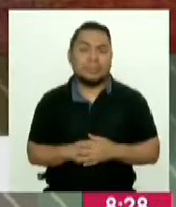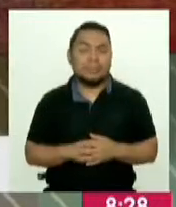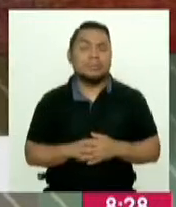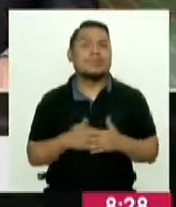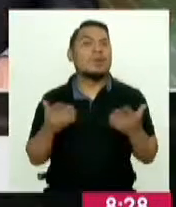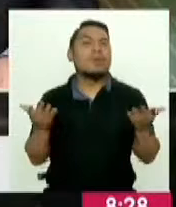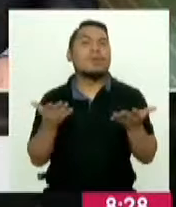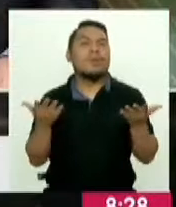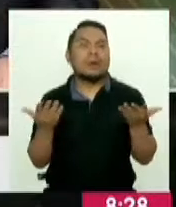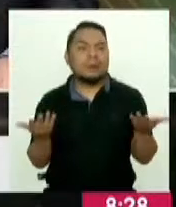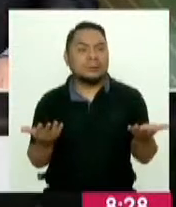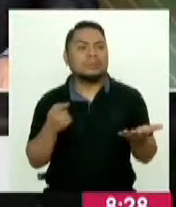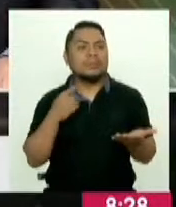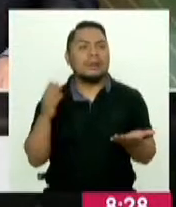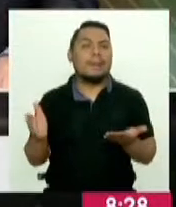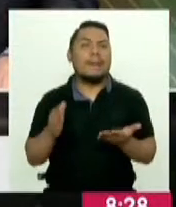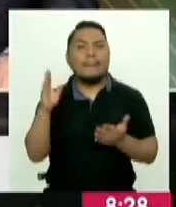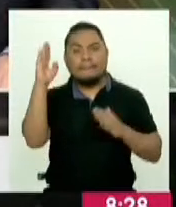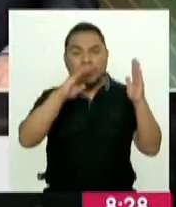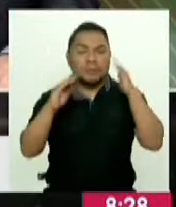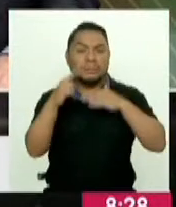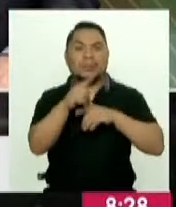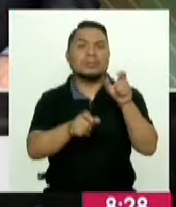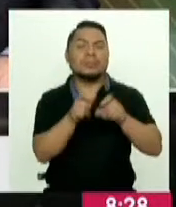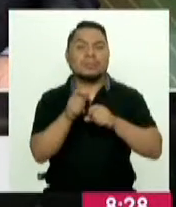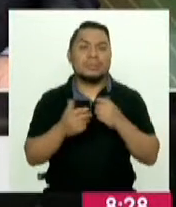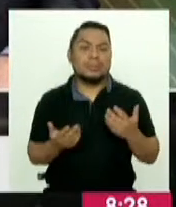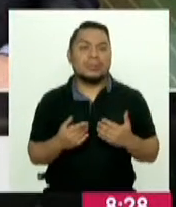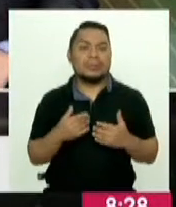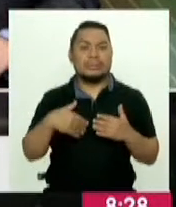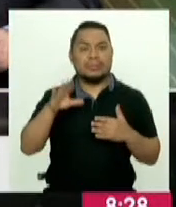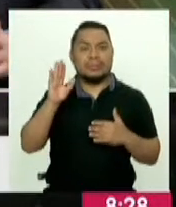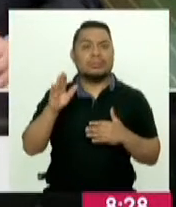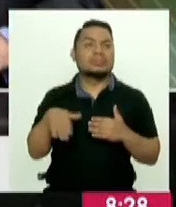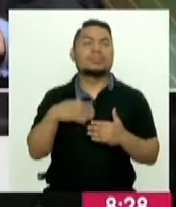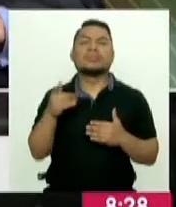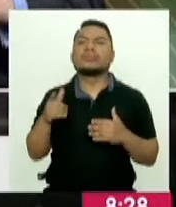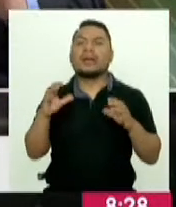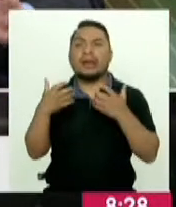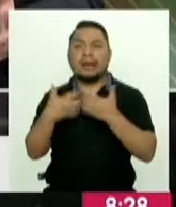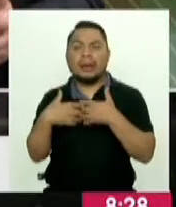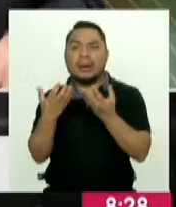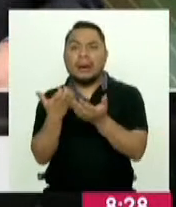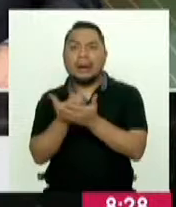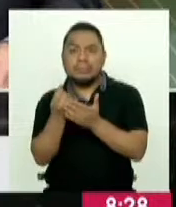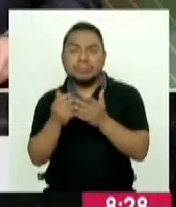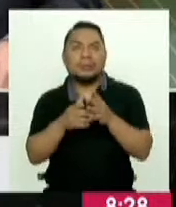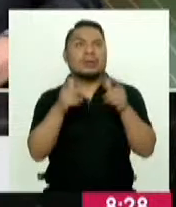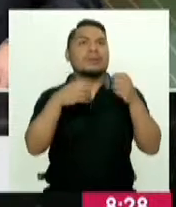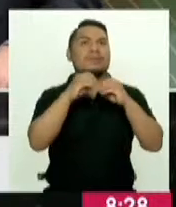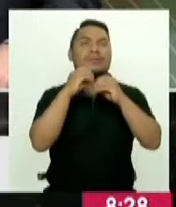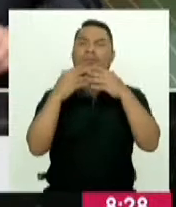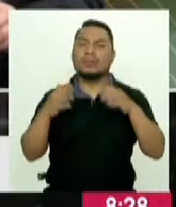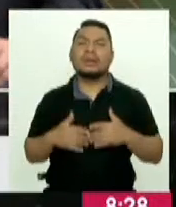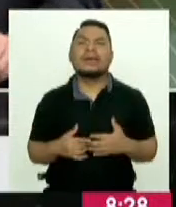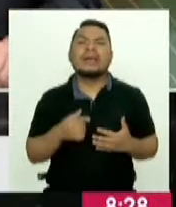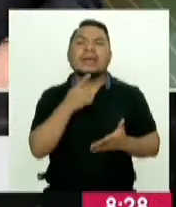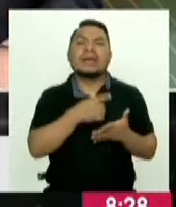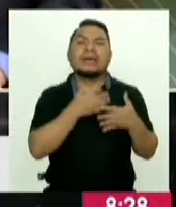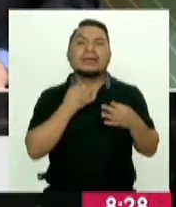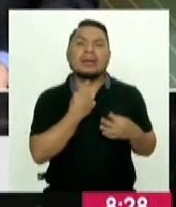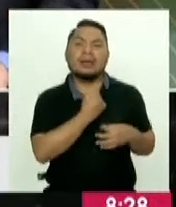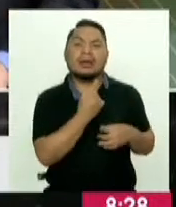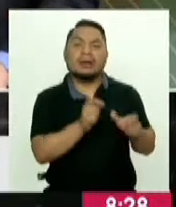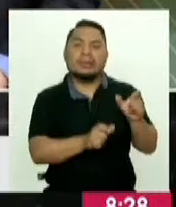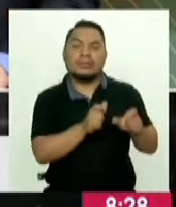¿Cuáles son las preocupaciones de la gente común y corriente, más allá de la macroeconomía, las grandes obras, en fin, qué le interesa a cada